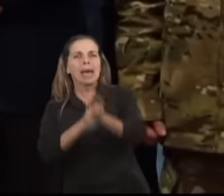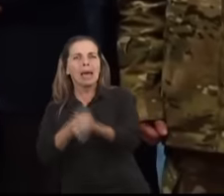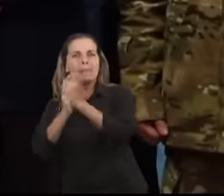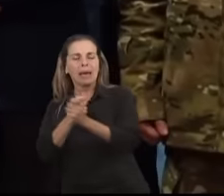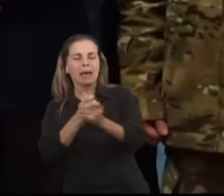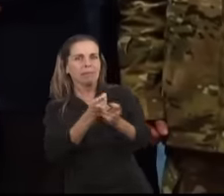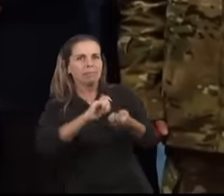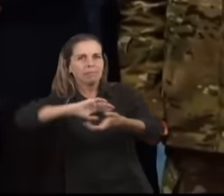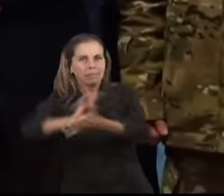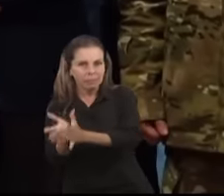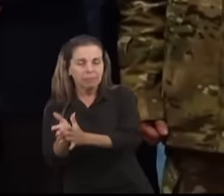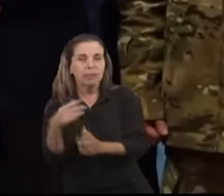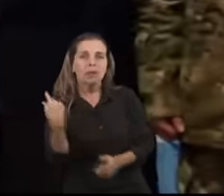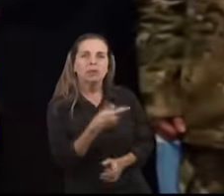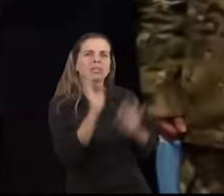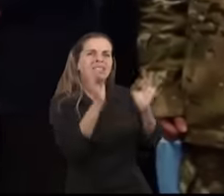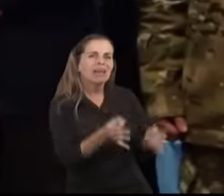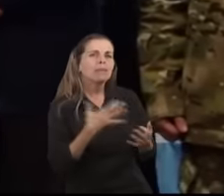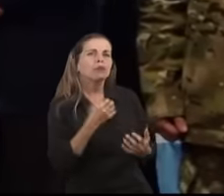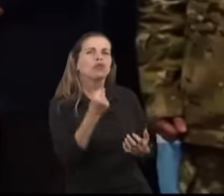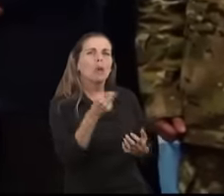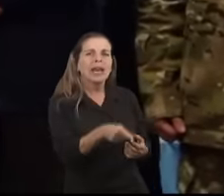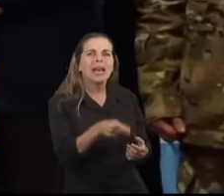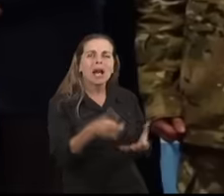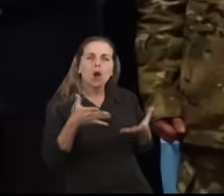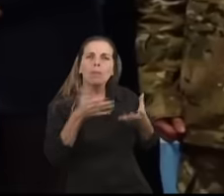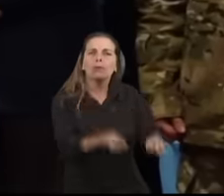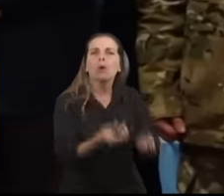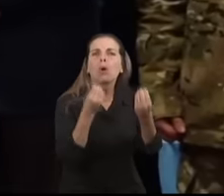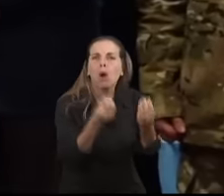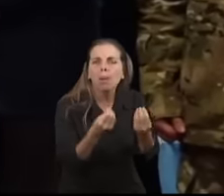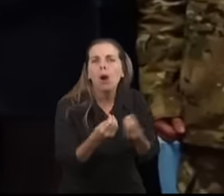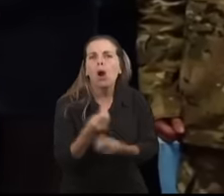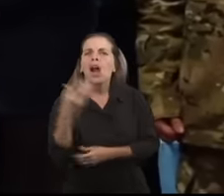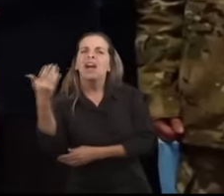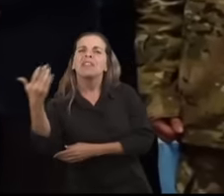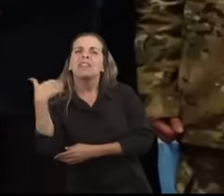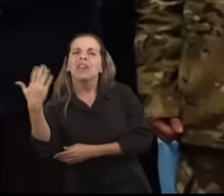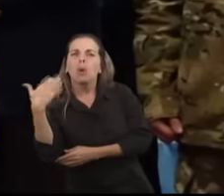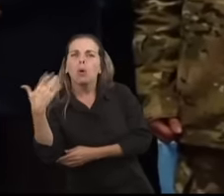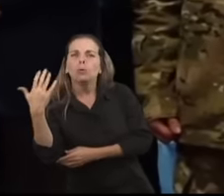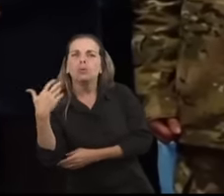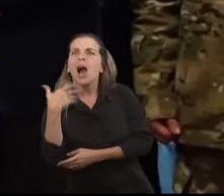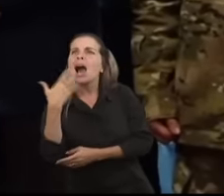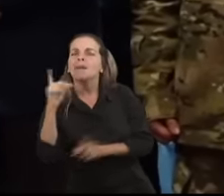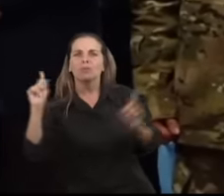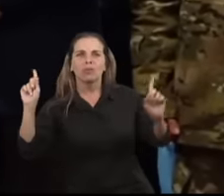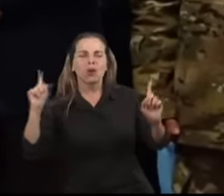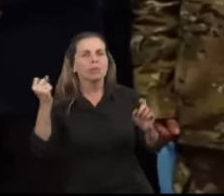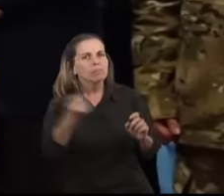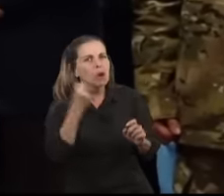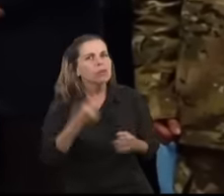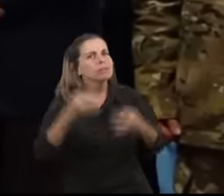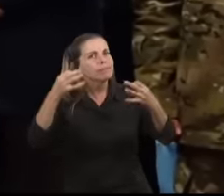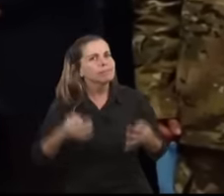estamos convencidos de que la soberanía no se defiende con aislacionismo y discursos rimbombantes, sino con convicción política y